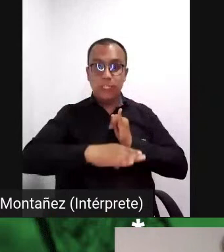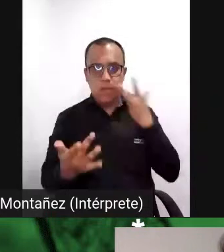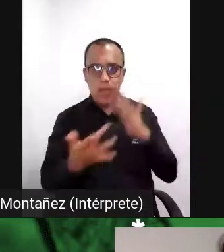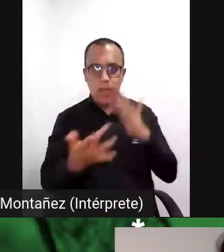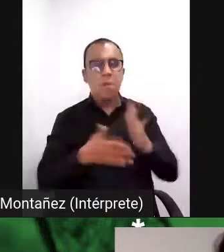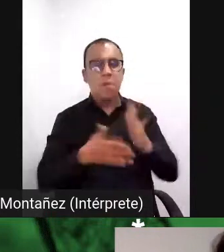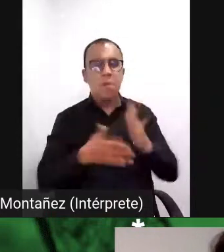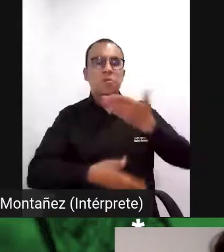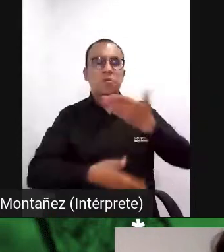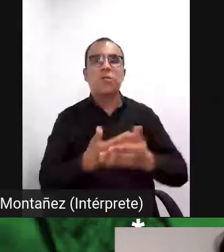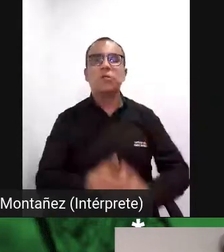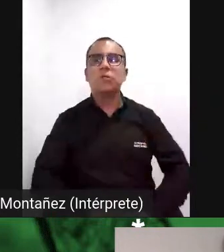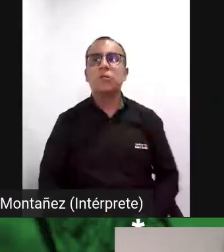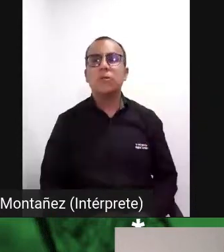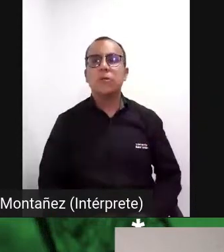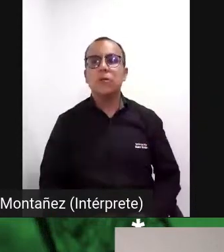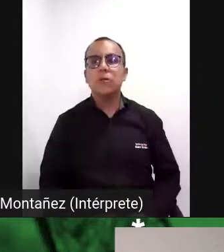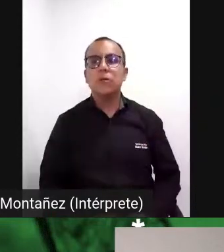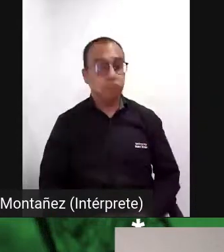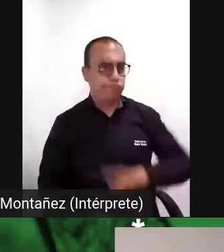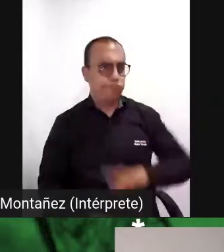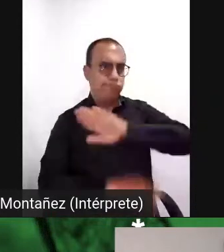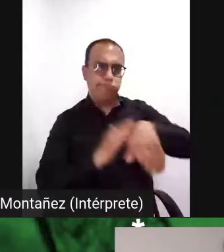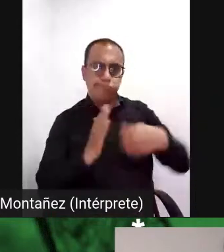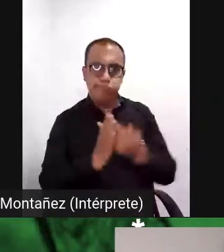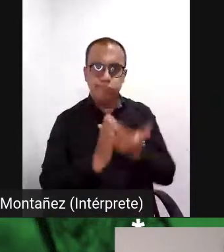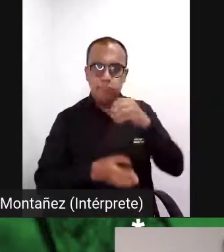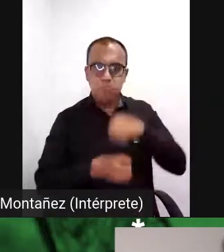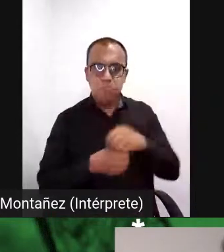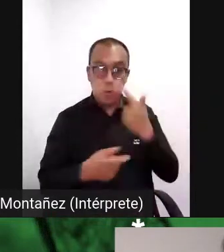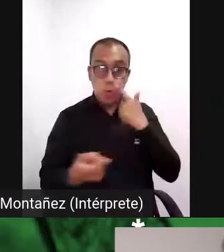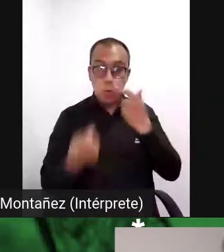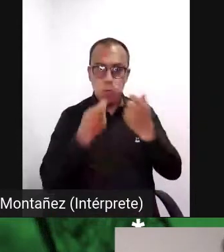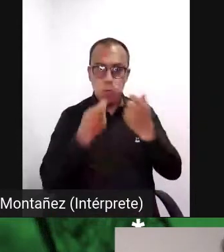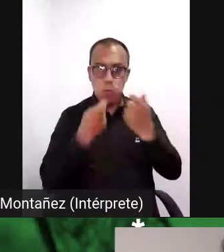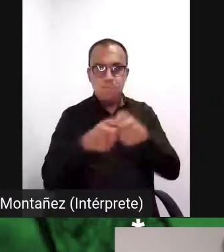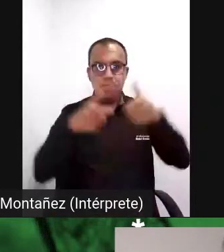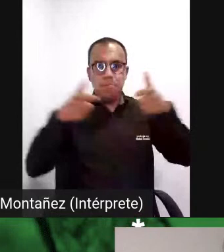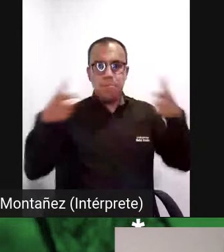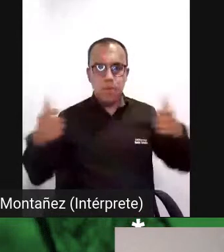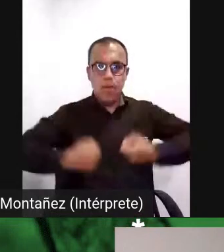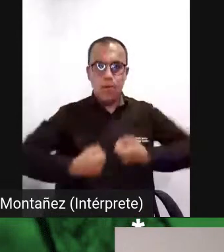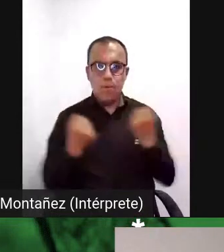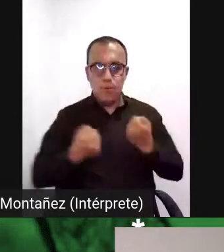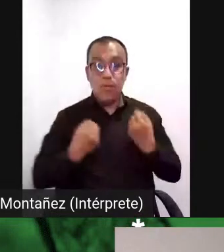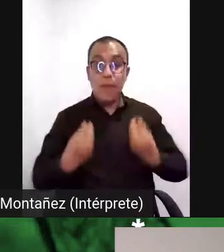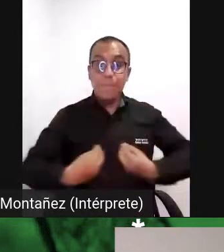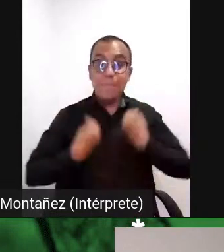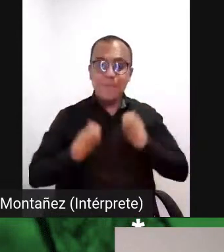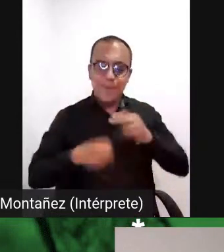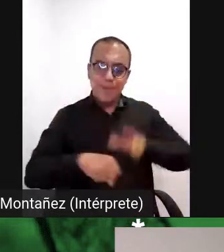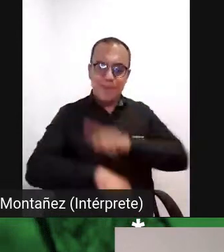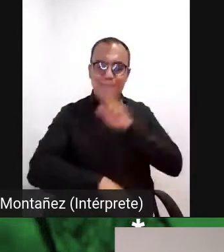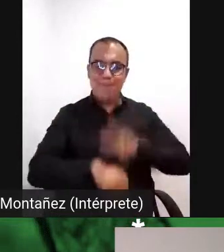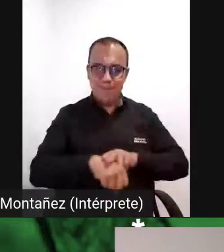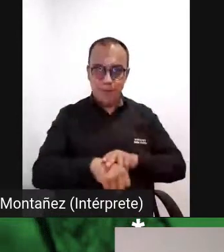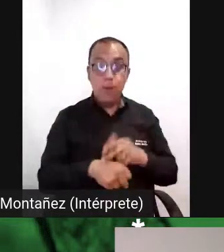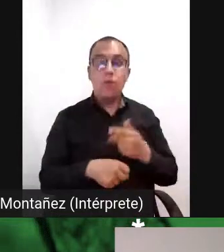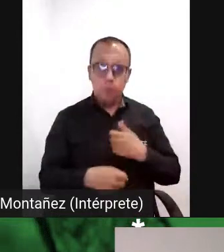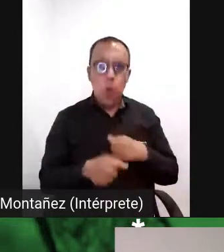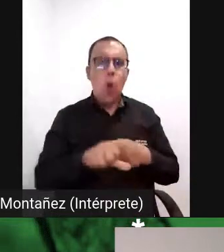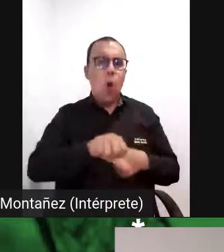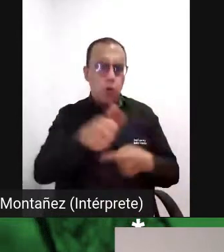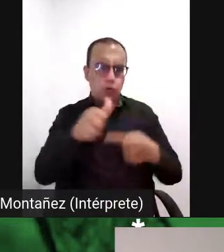también es que todo esto hace parte de una estrategia más grande que se llamaba Bogotá Vive Natural, donde había otros